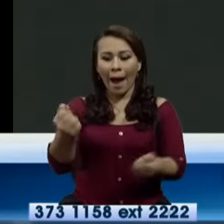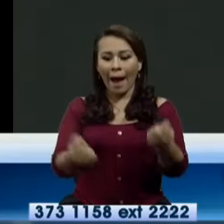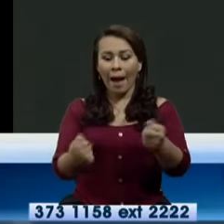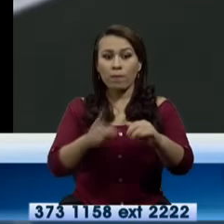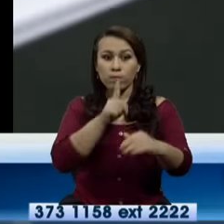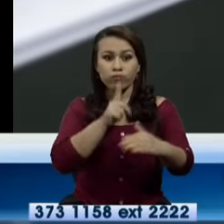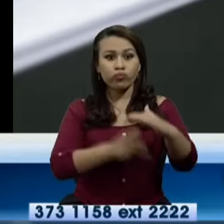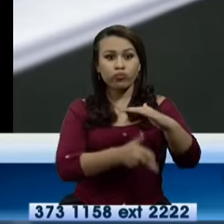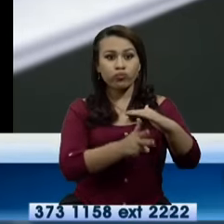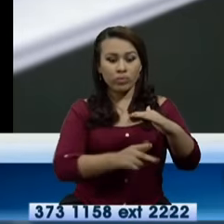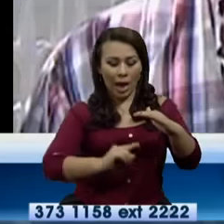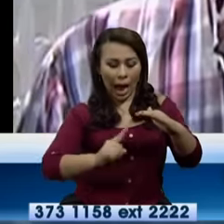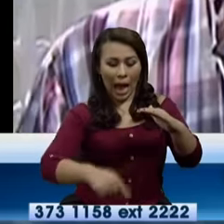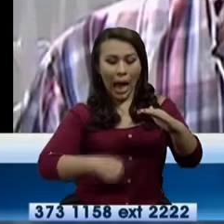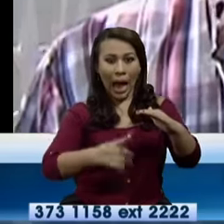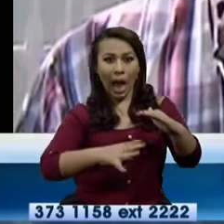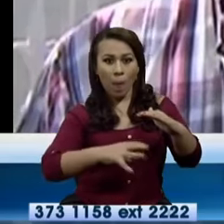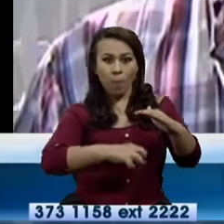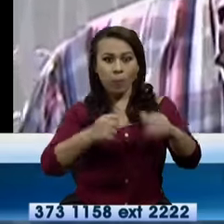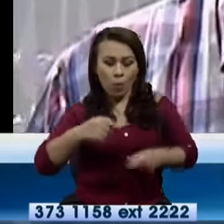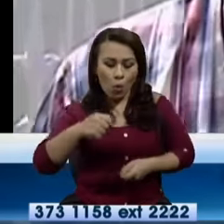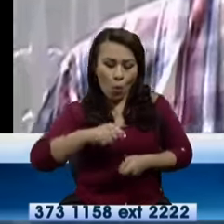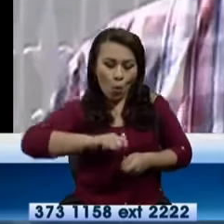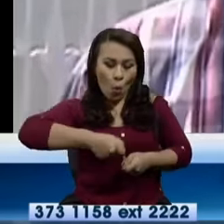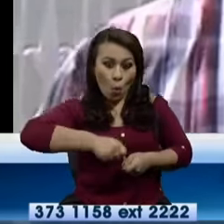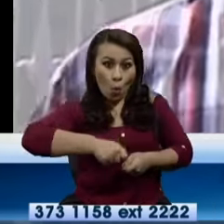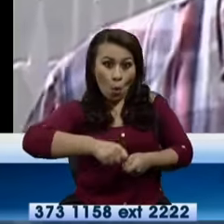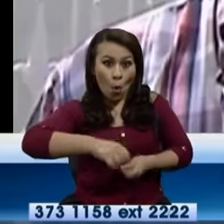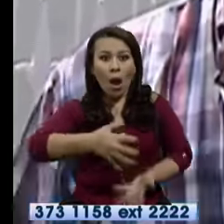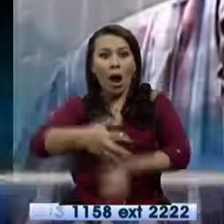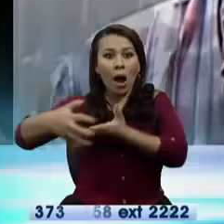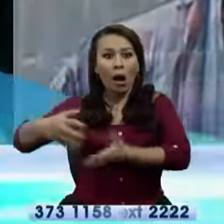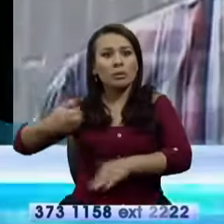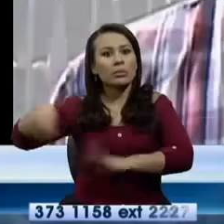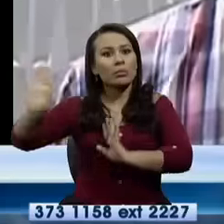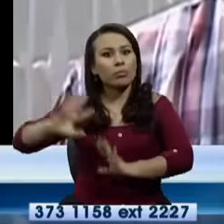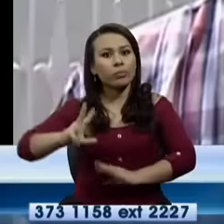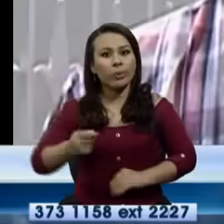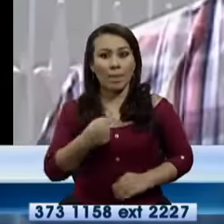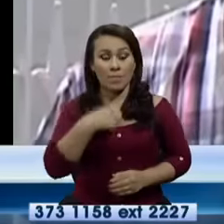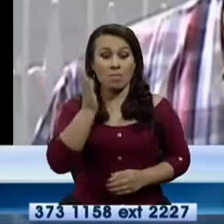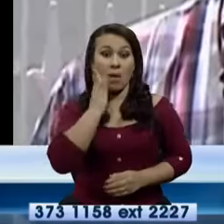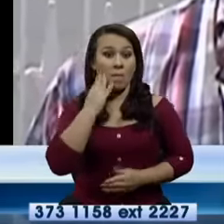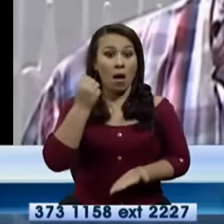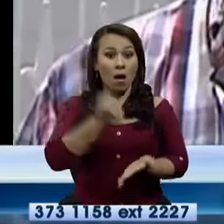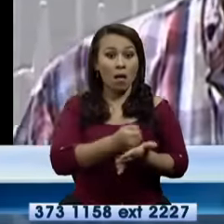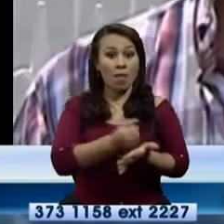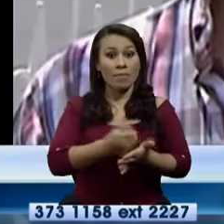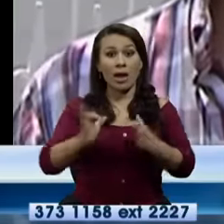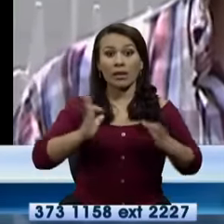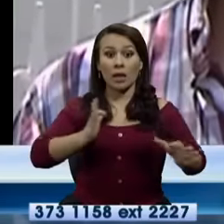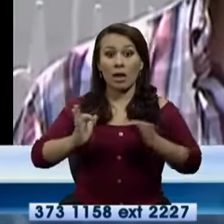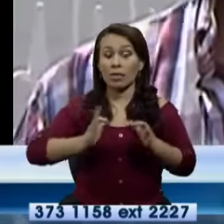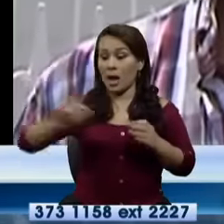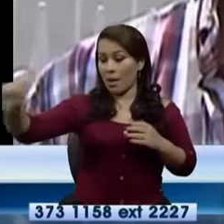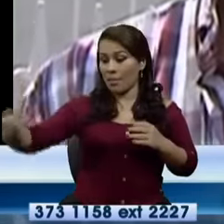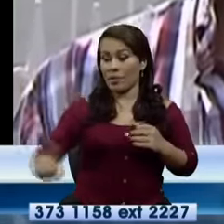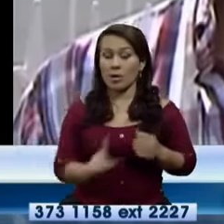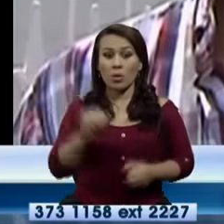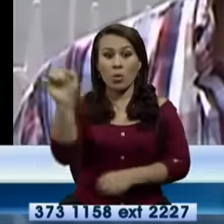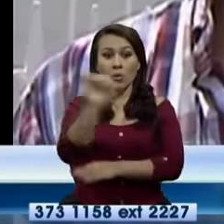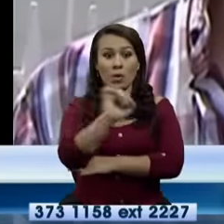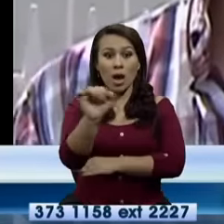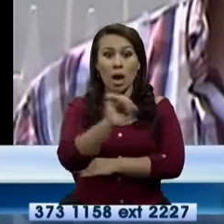estacionados se llevan las llantas mi mamá Estaba comprando cosas de víveres y pasaban un carro se bajaban